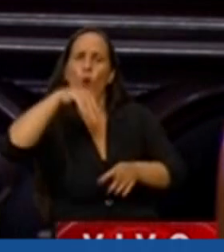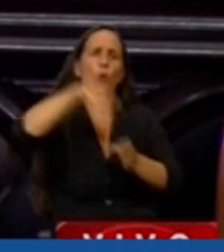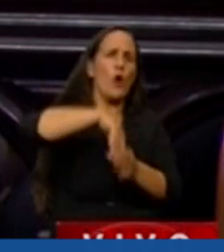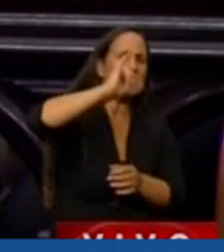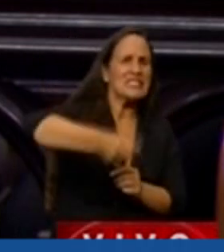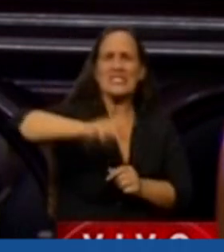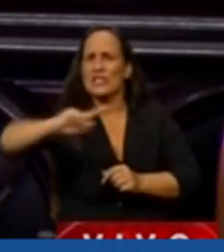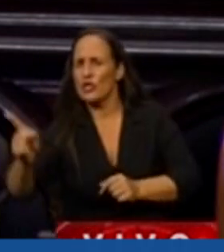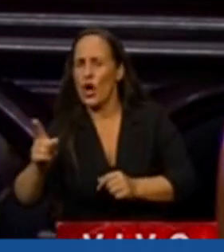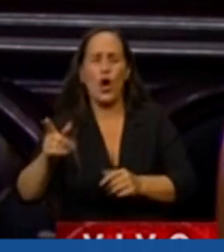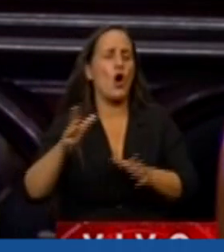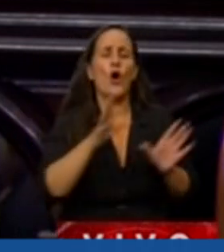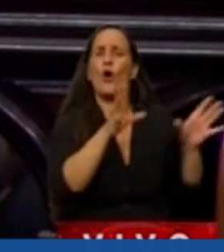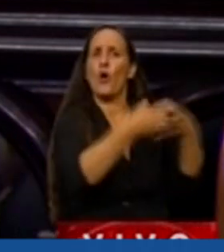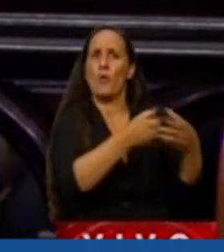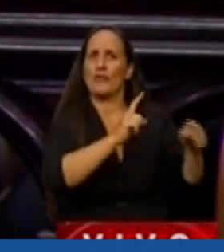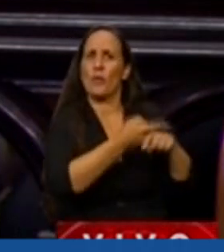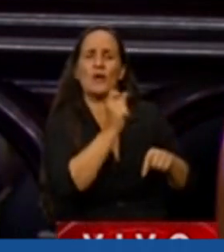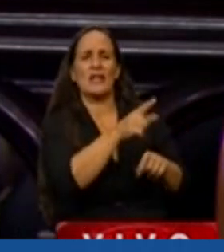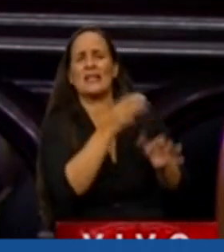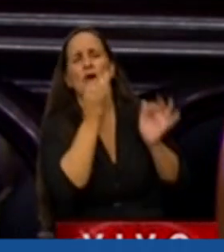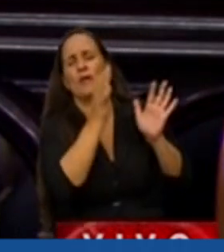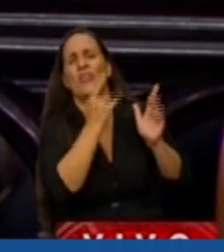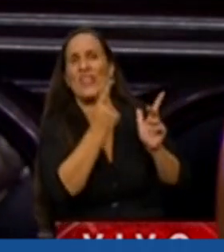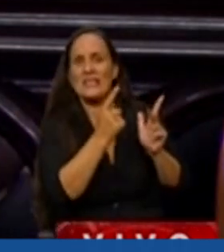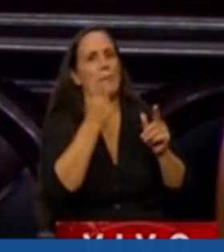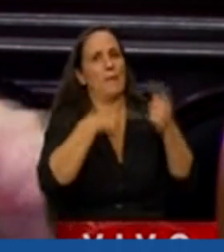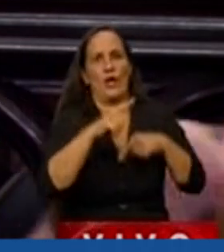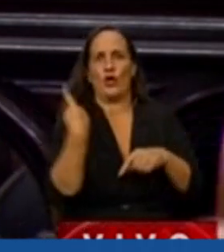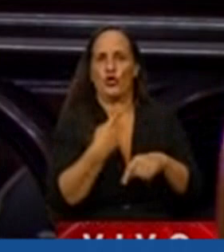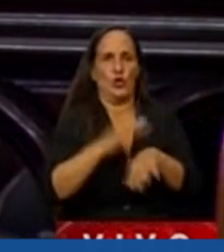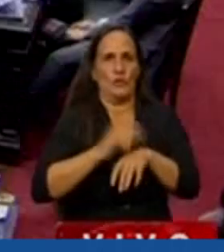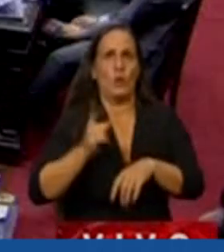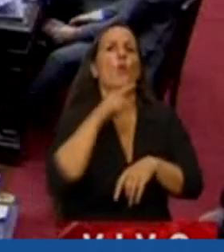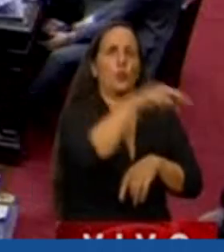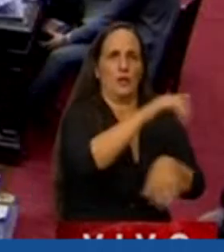desde la bancada oficialista y digan lo que digan. Muchas gracias, señor presidente.